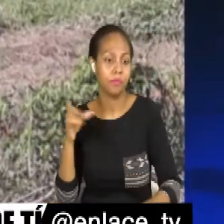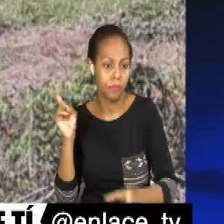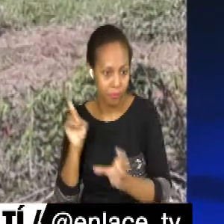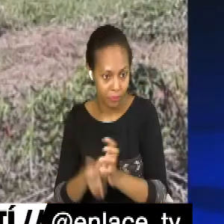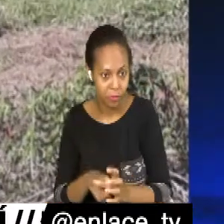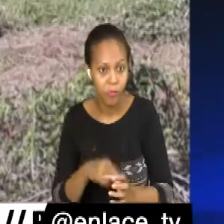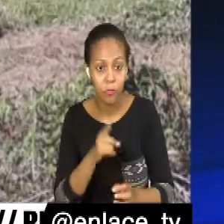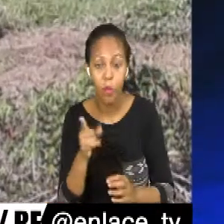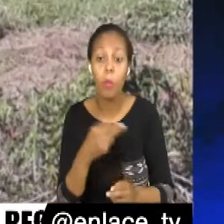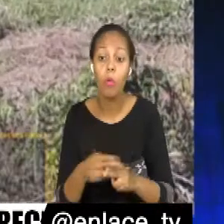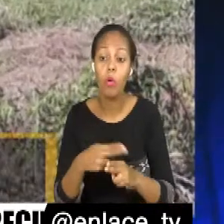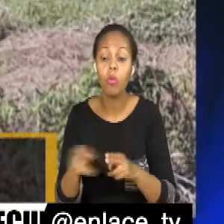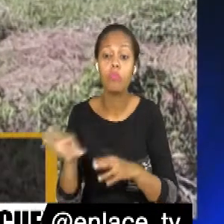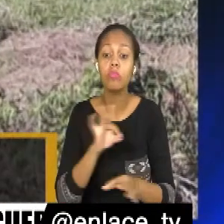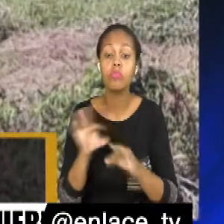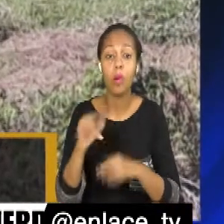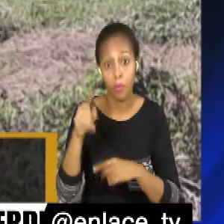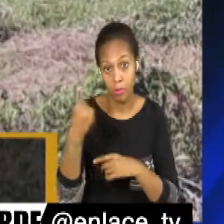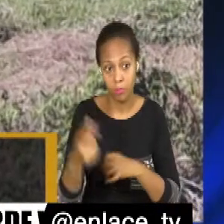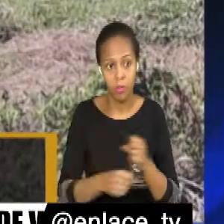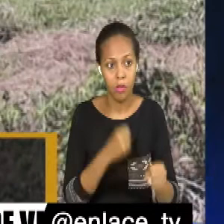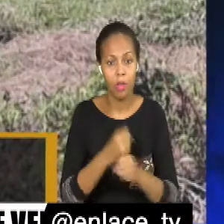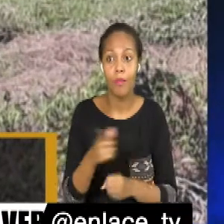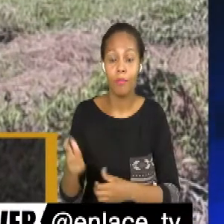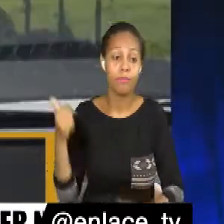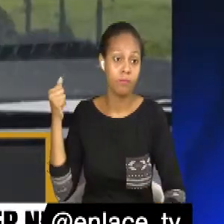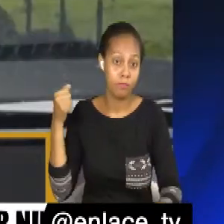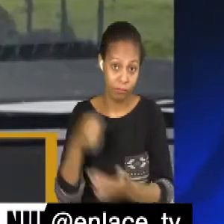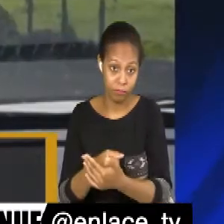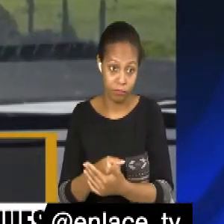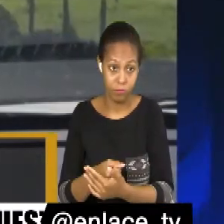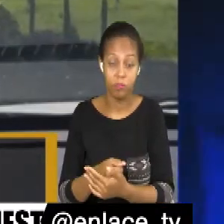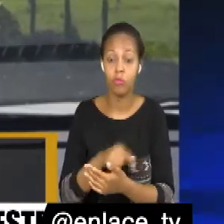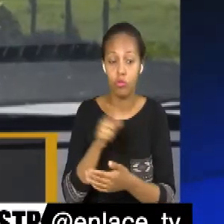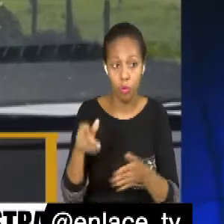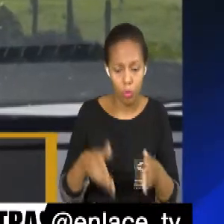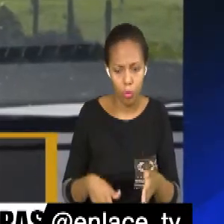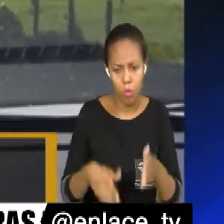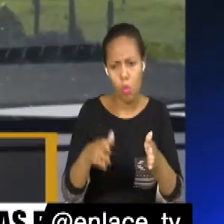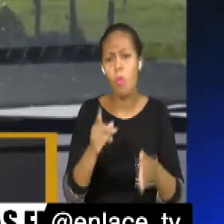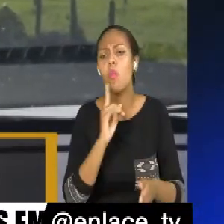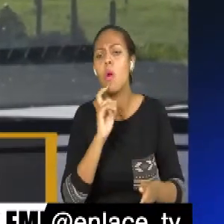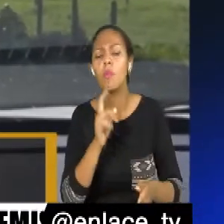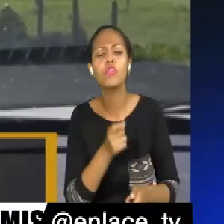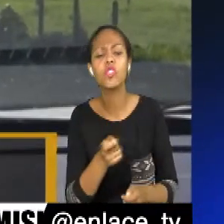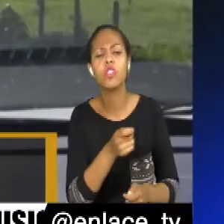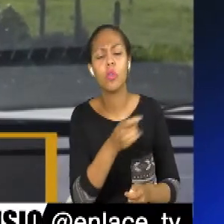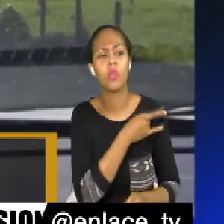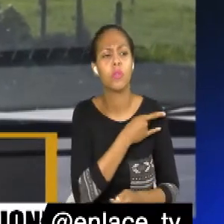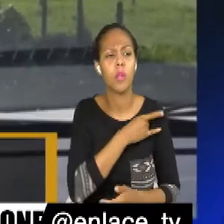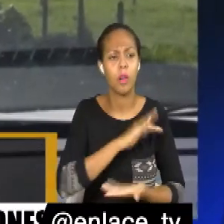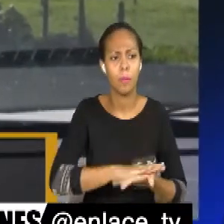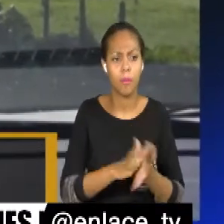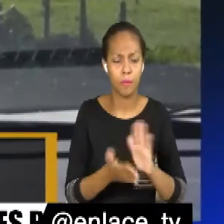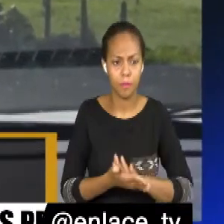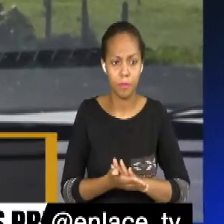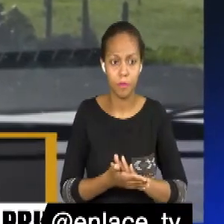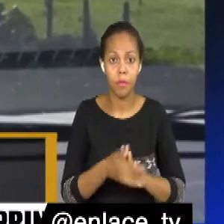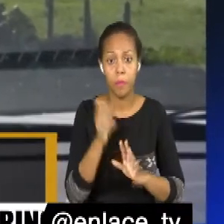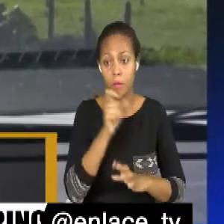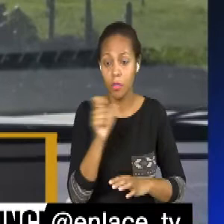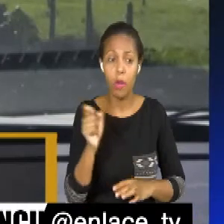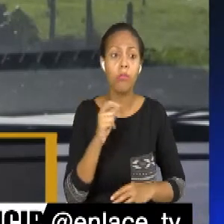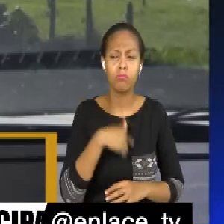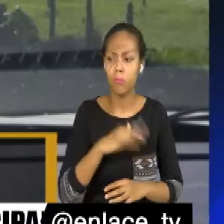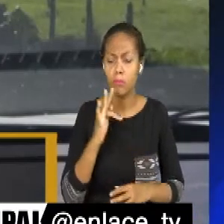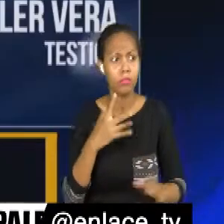las elecciones del próximo año, sufrió un aparatoso accidente en la vía a la ciudad de Bucaramanga, a la altura de la Universidad de La Paz. Testigos del hecho manifestaron lo sucedido